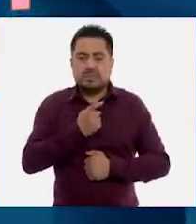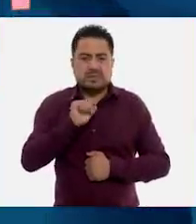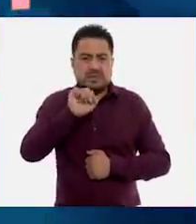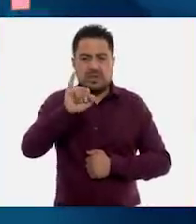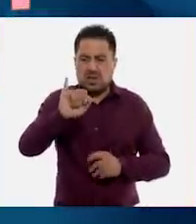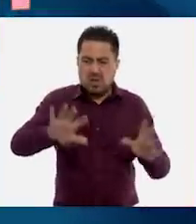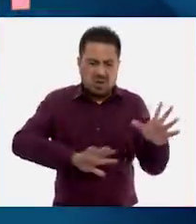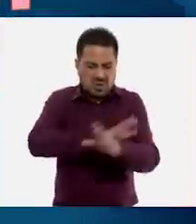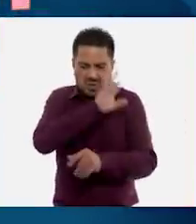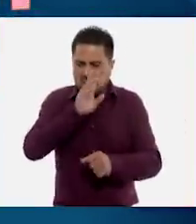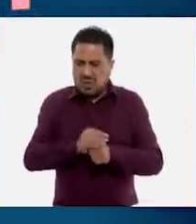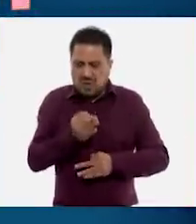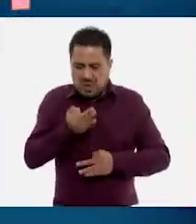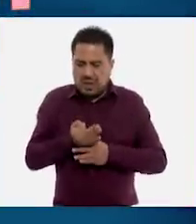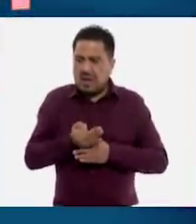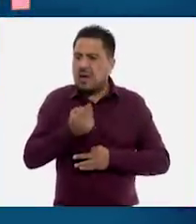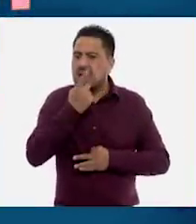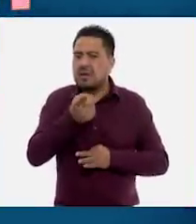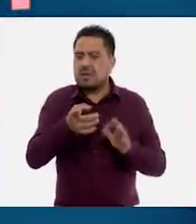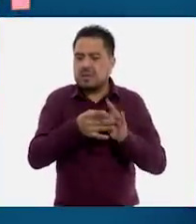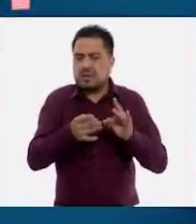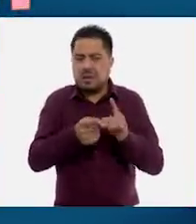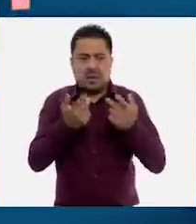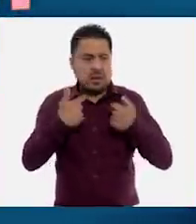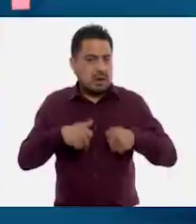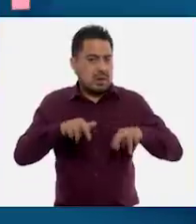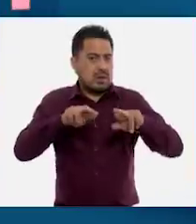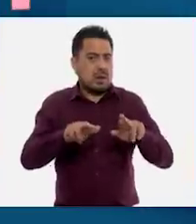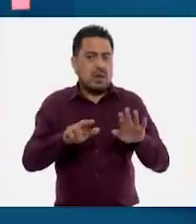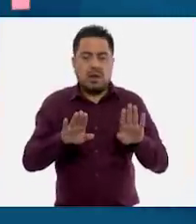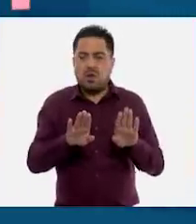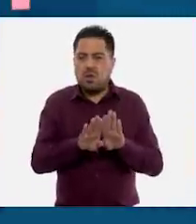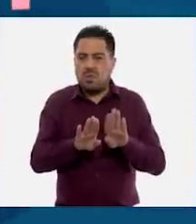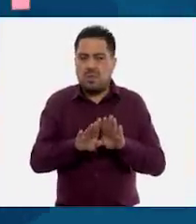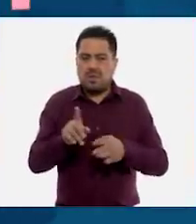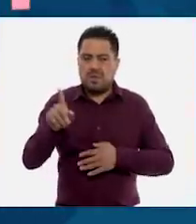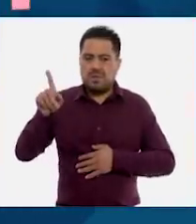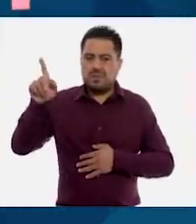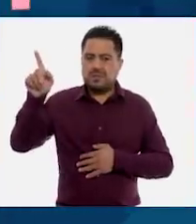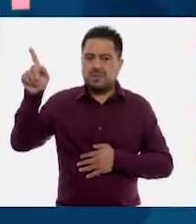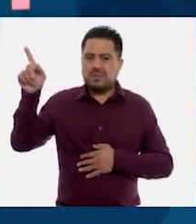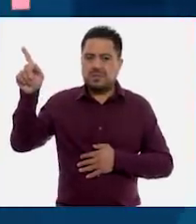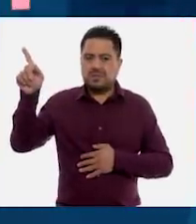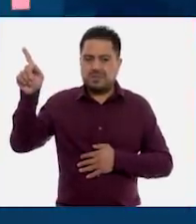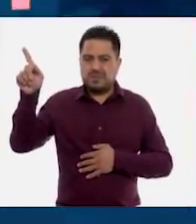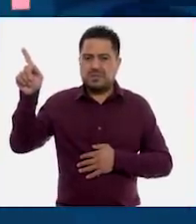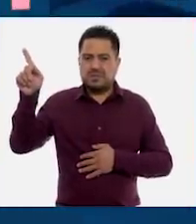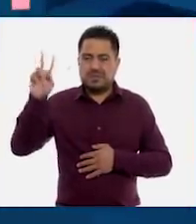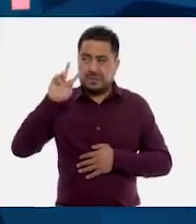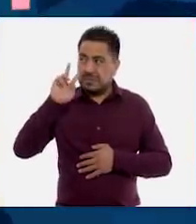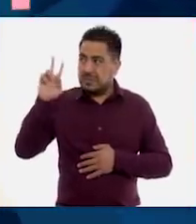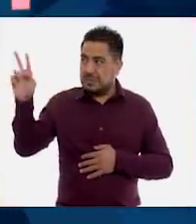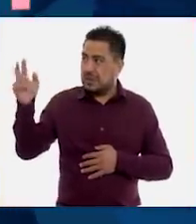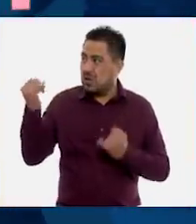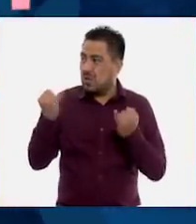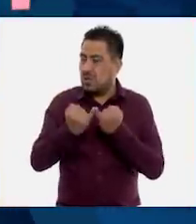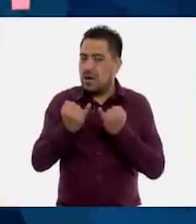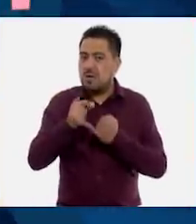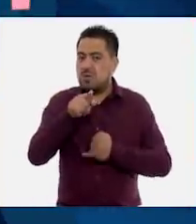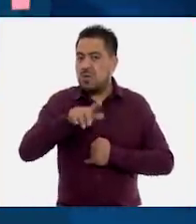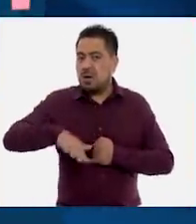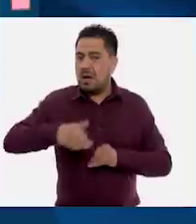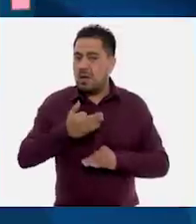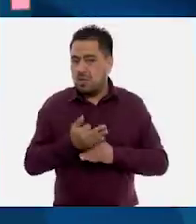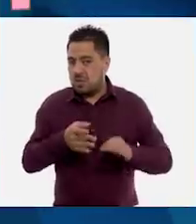todo eso que dijiste queda representado en esto que estás viendo en pantalla, es lo que tú